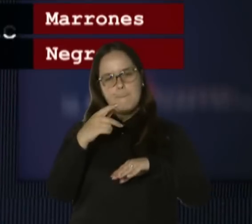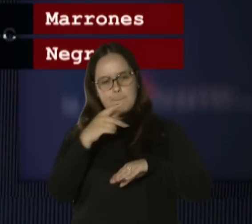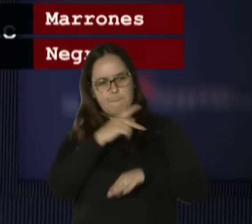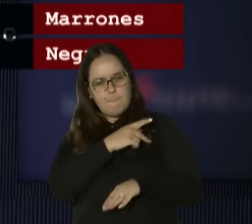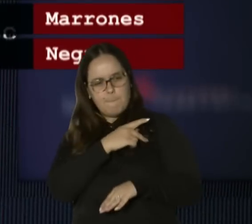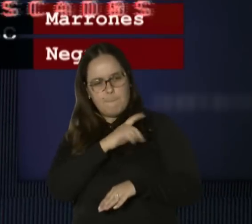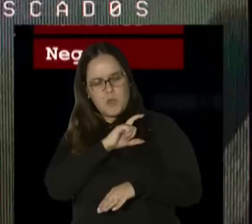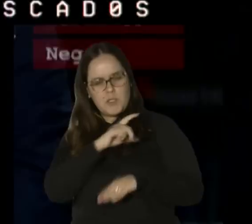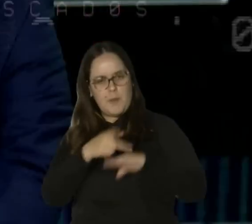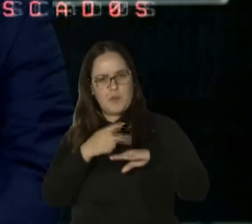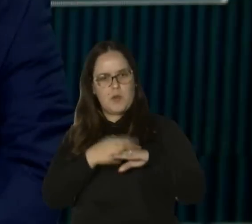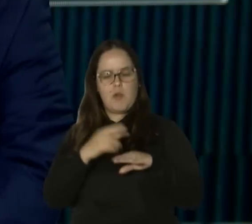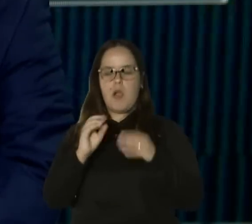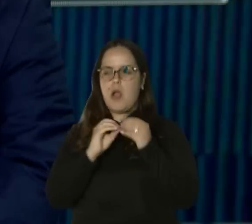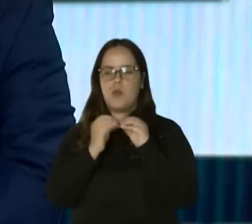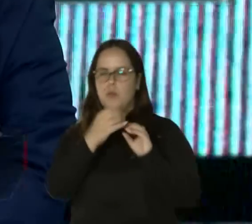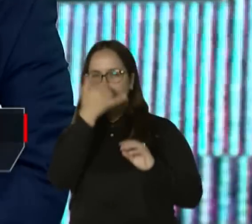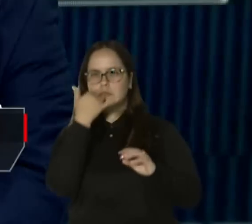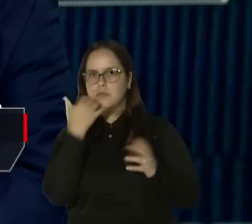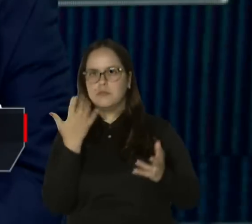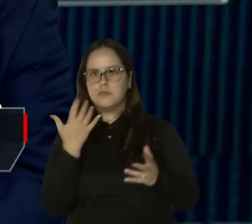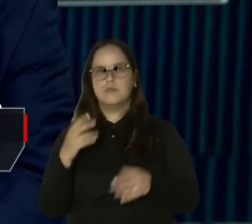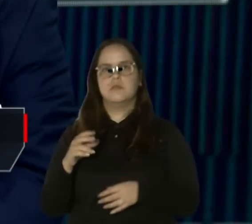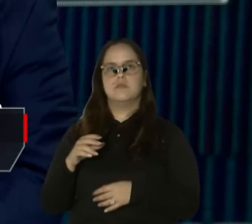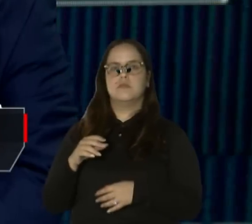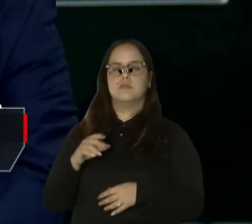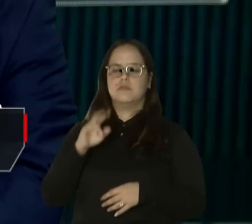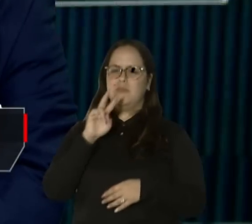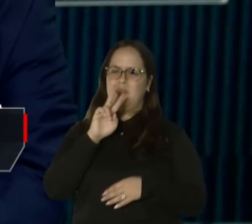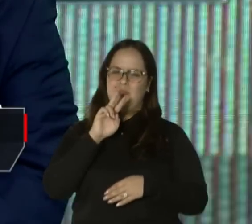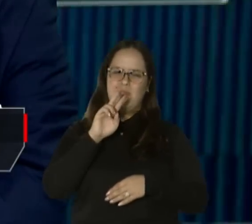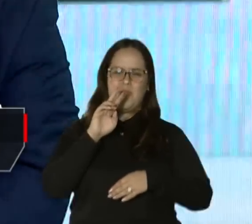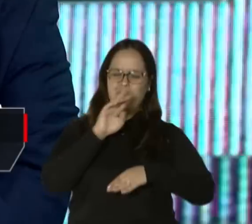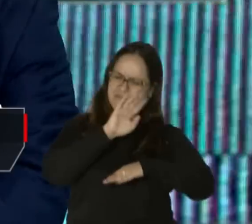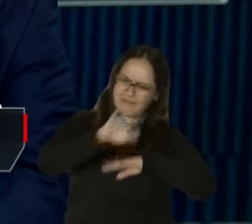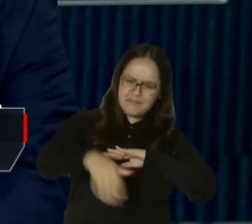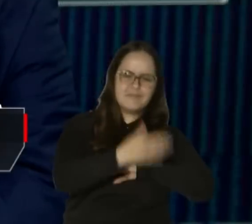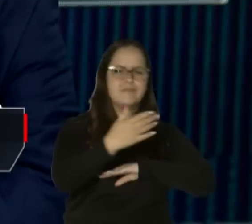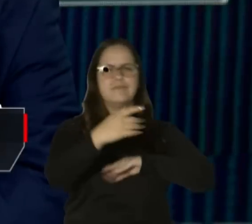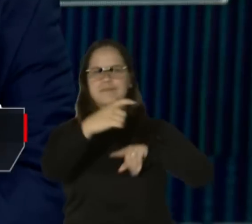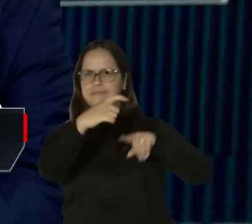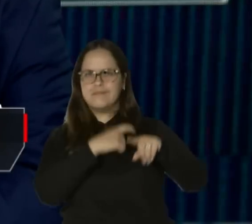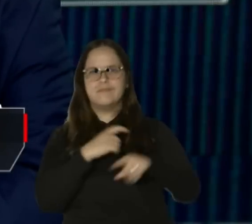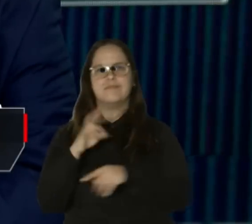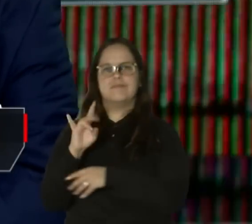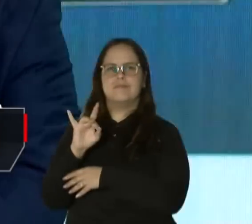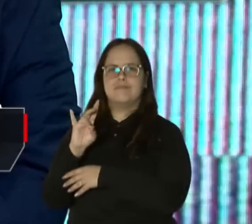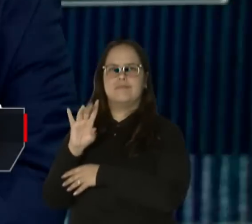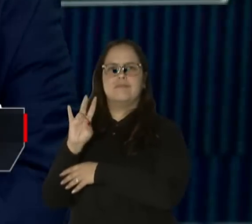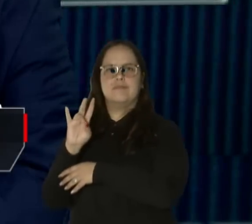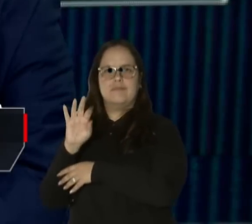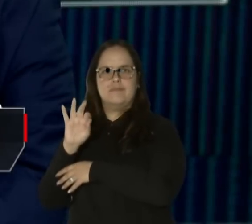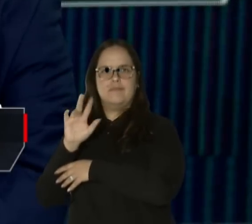Nuevamente, Teniente, ¿a qué número es telefónico? Espérame, Miguel, 24 horas al día al 787-793